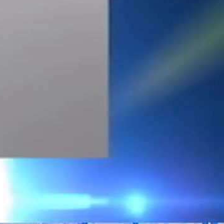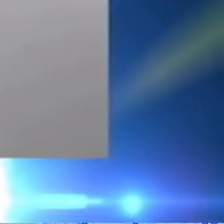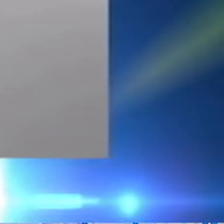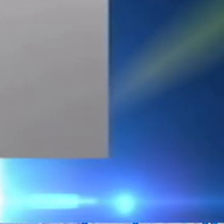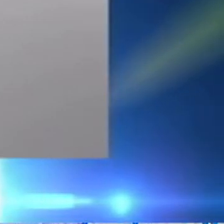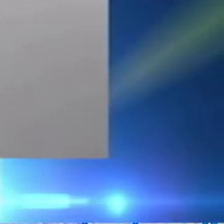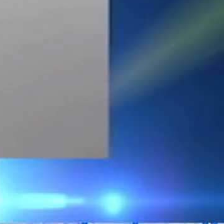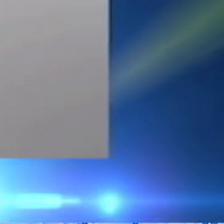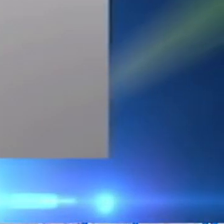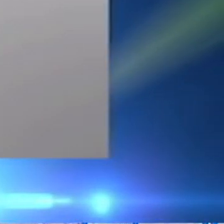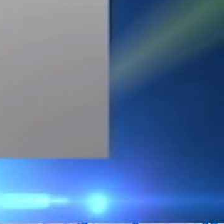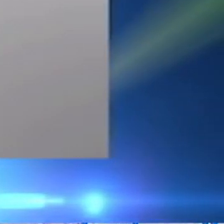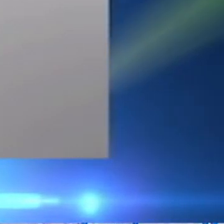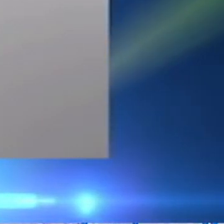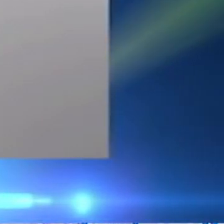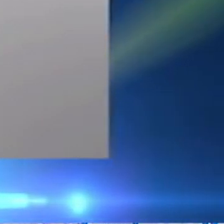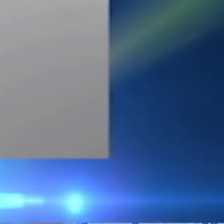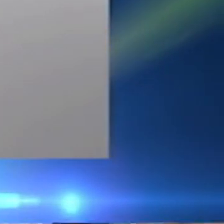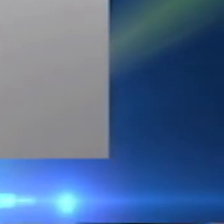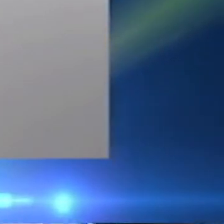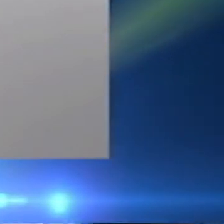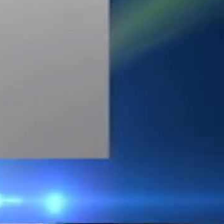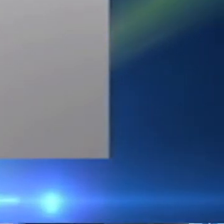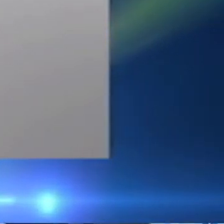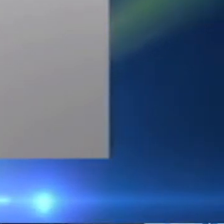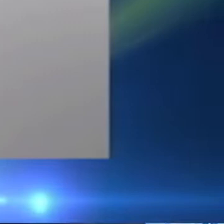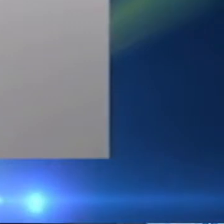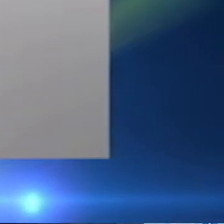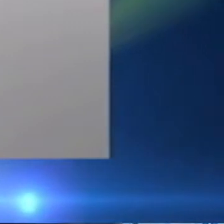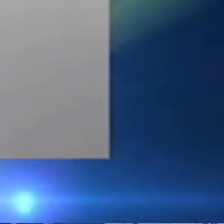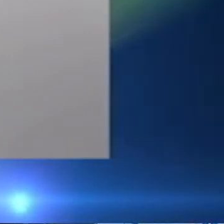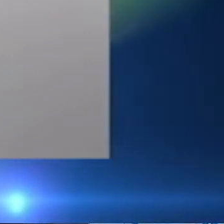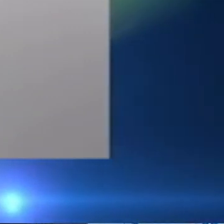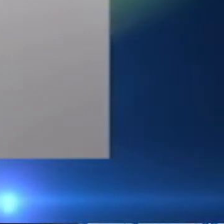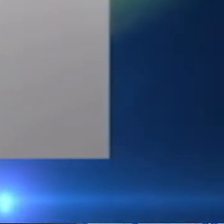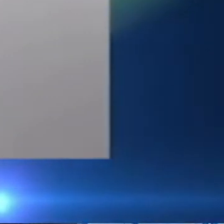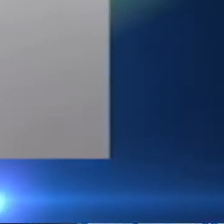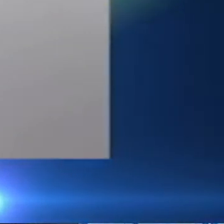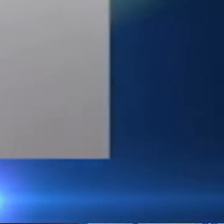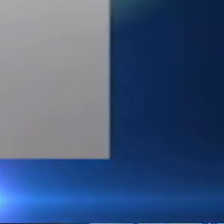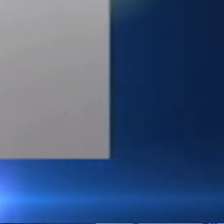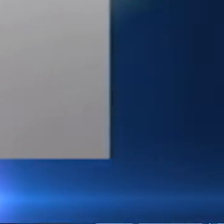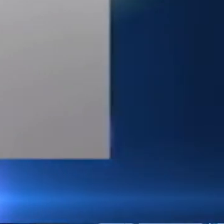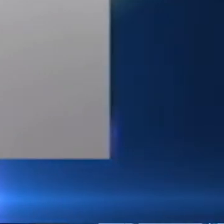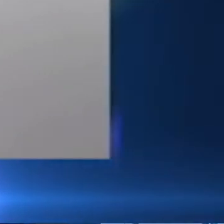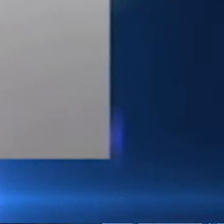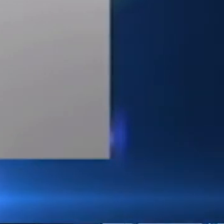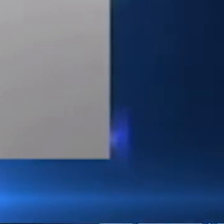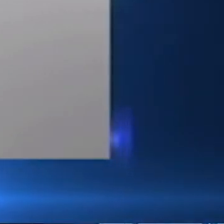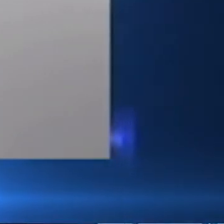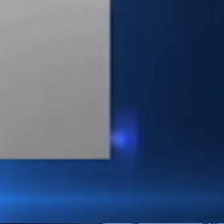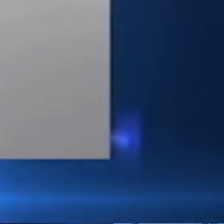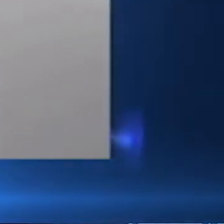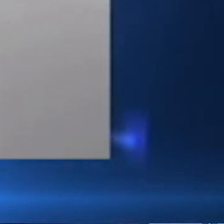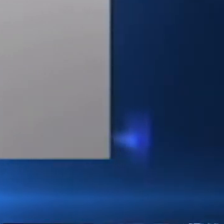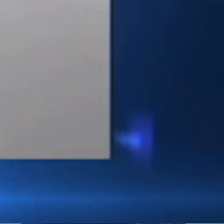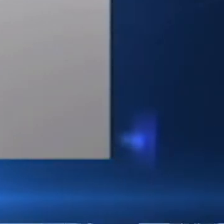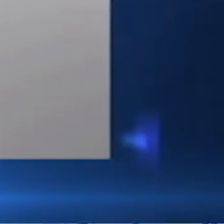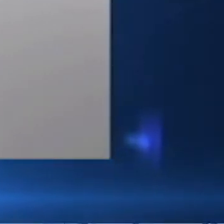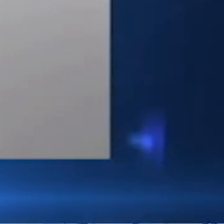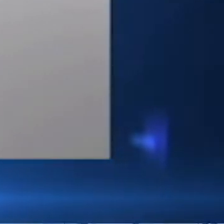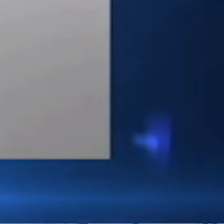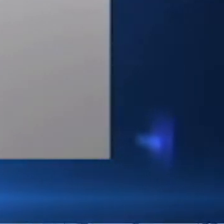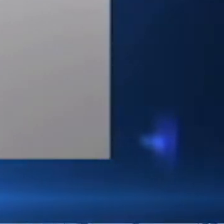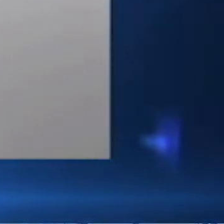WhatsApp. Doctora Marlene. Dice nuestro televidente, ¿cómo calculo mi prima navideña si mi empleador me redujo las horas